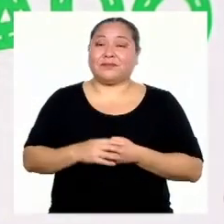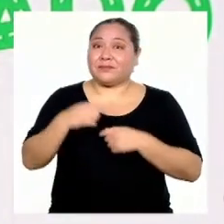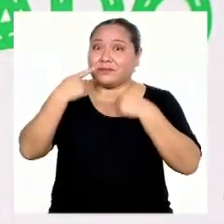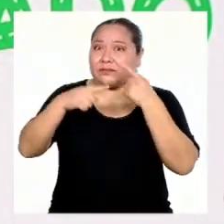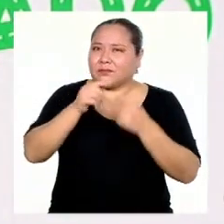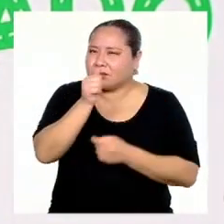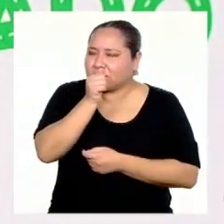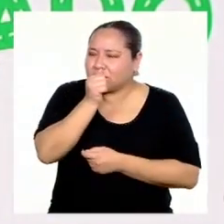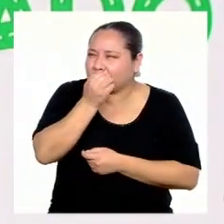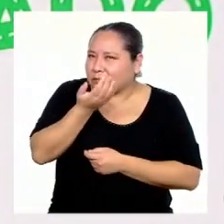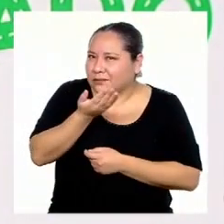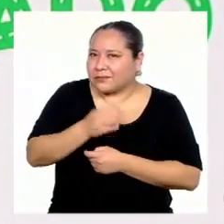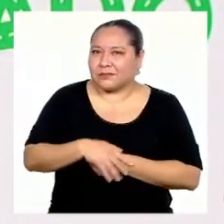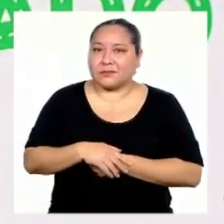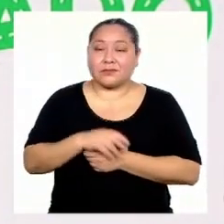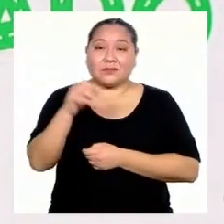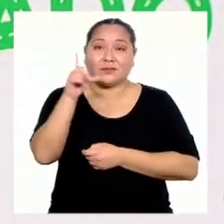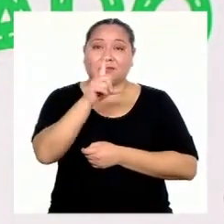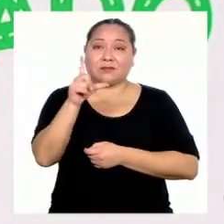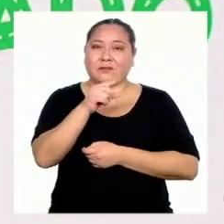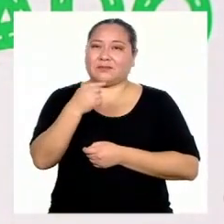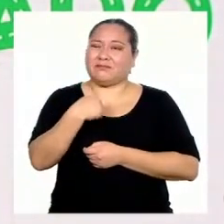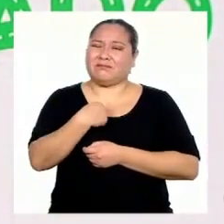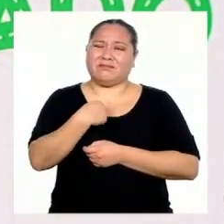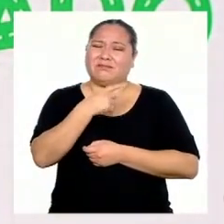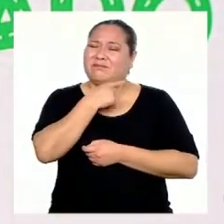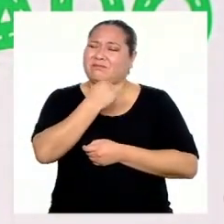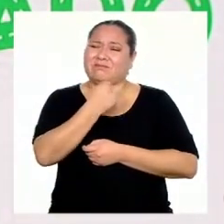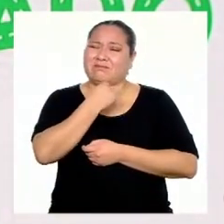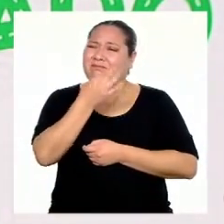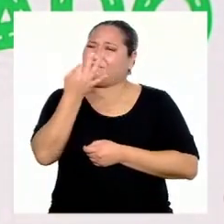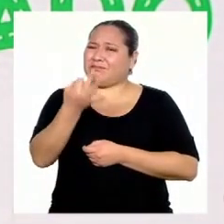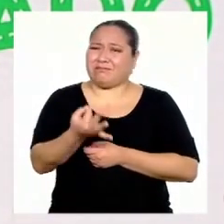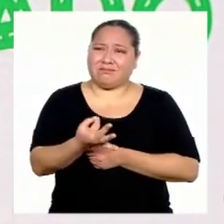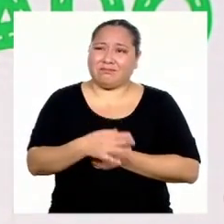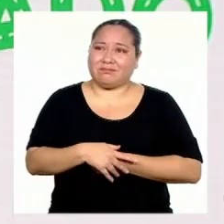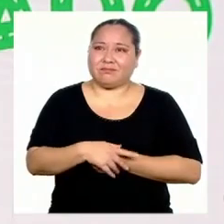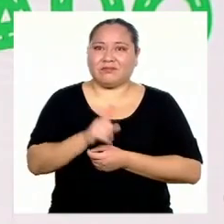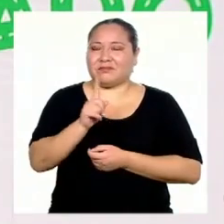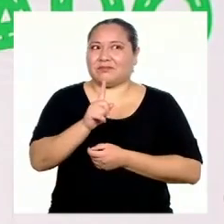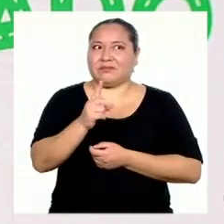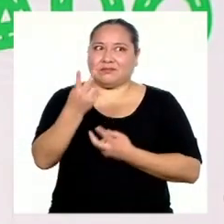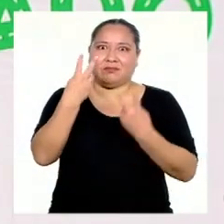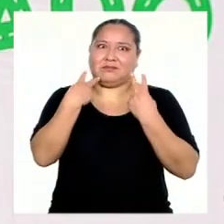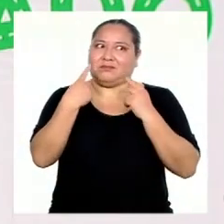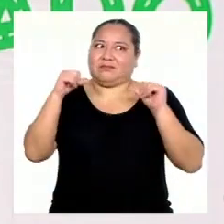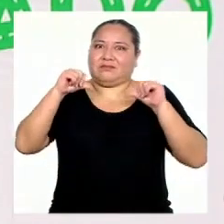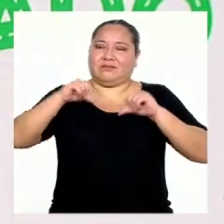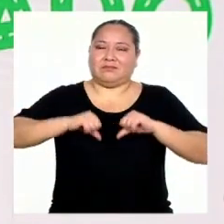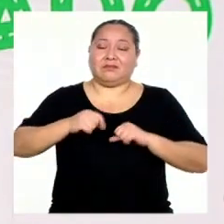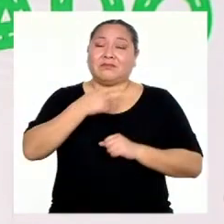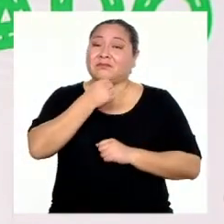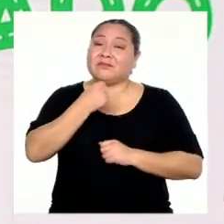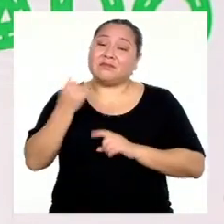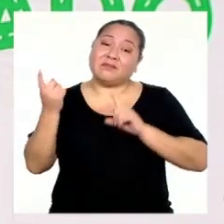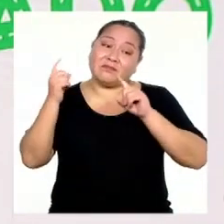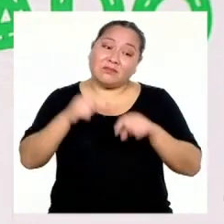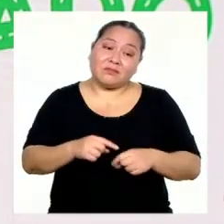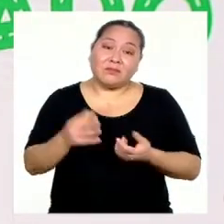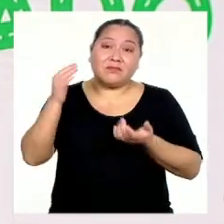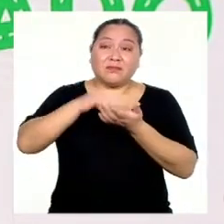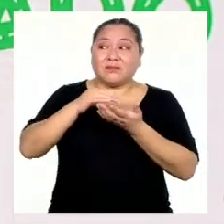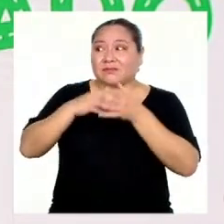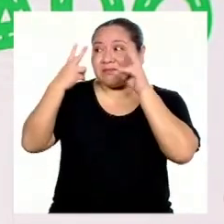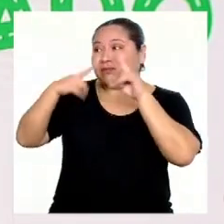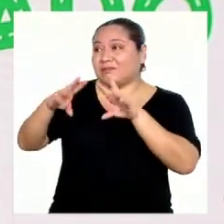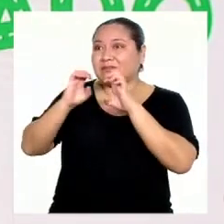secreto. Los lunes no son mis días favoritos. No me malinterpreten. Me encanta venir acá, volver a ver al